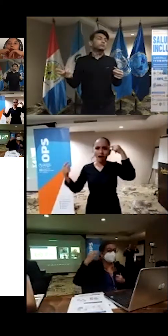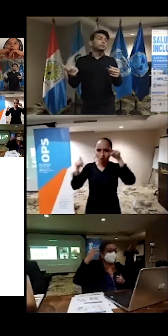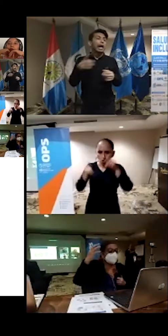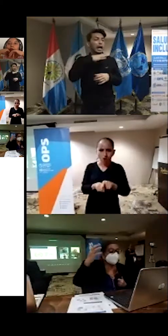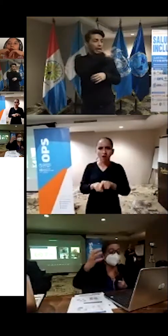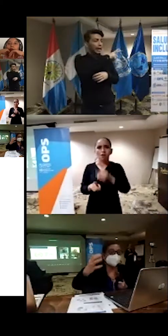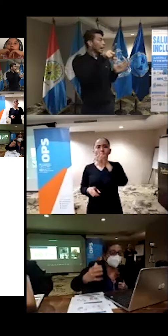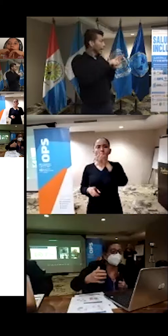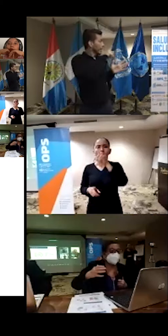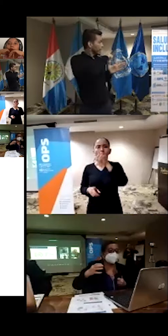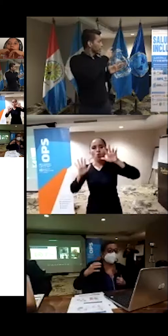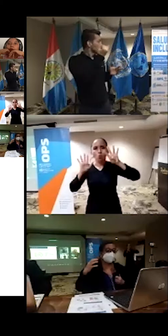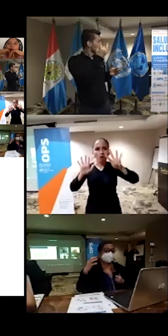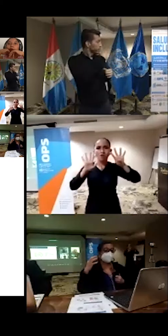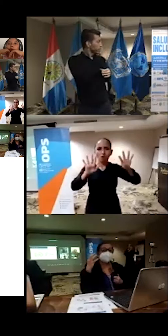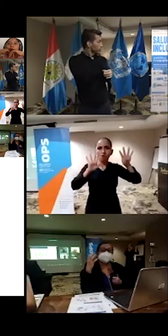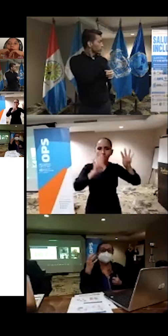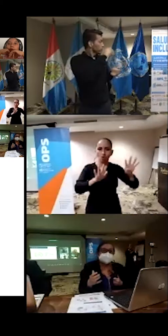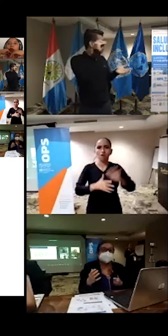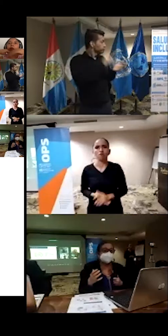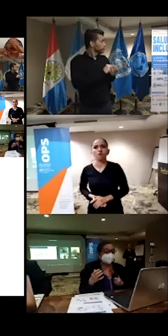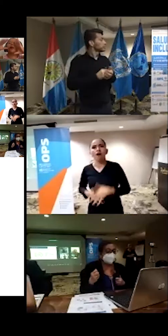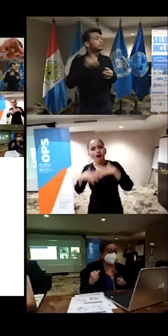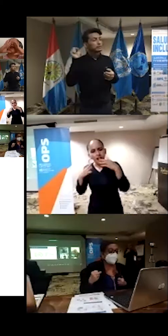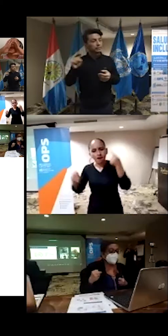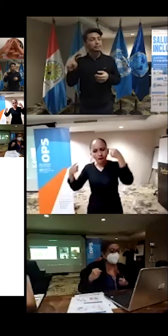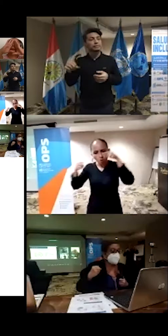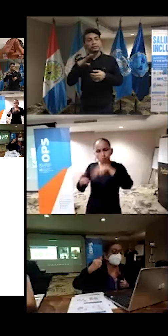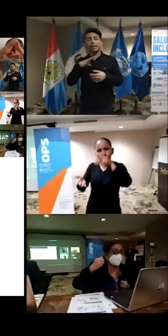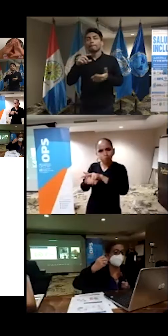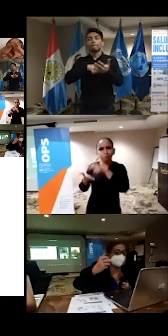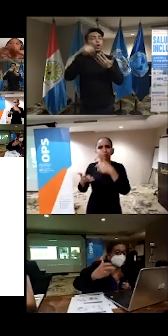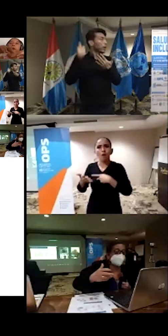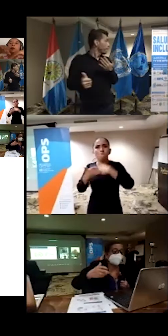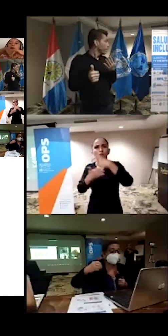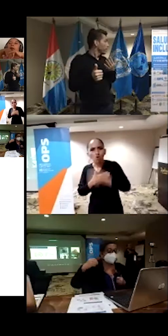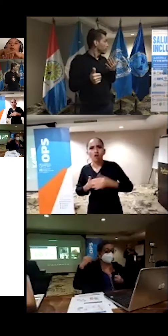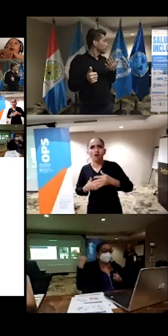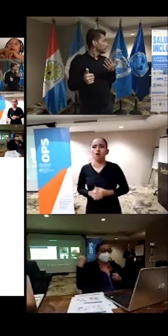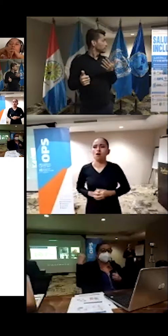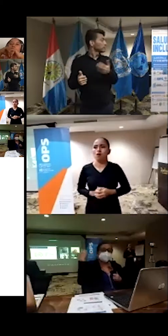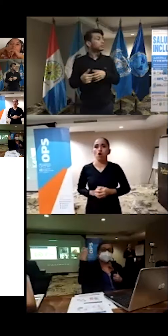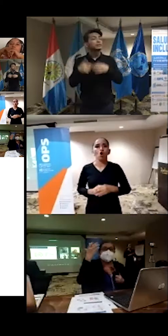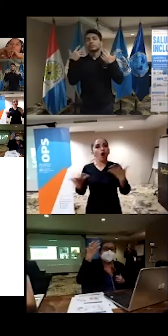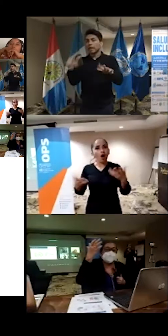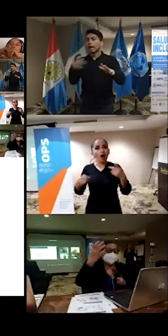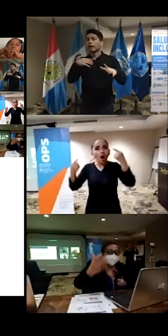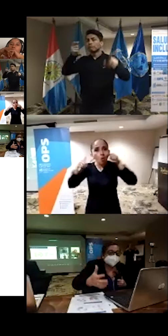sí tenemos un acuerdo realmente en donde existe el programa, sí tenemos acuerdo de paz